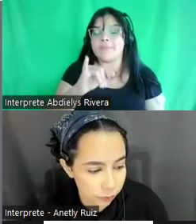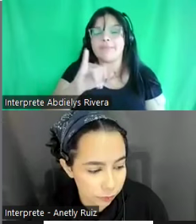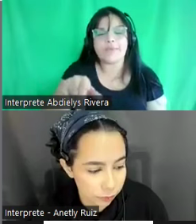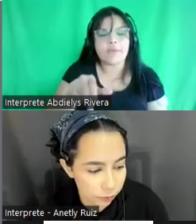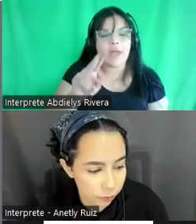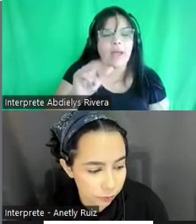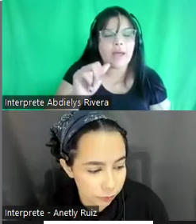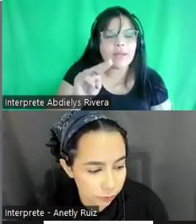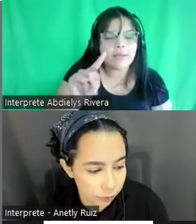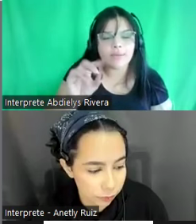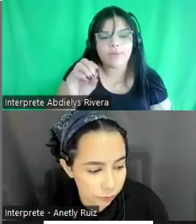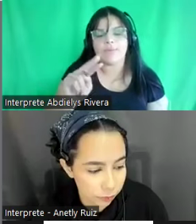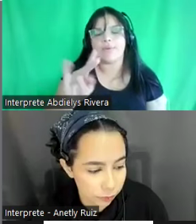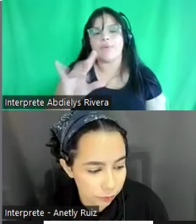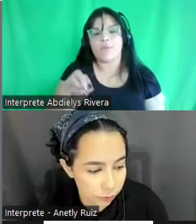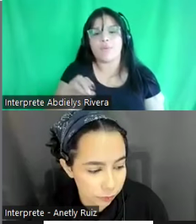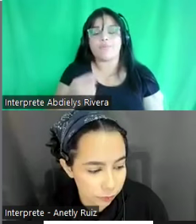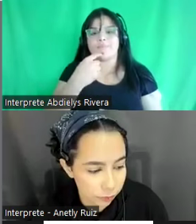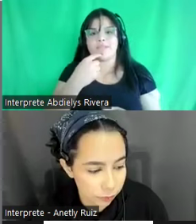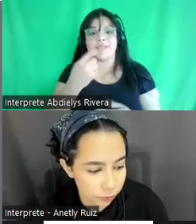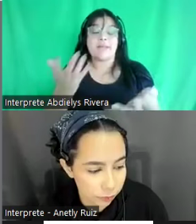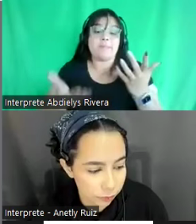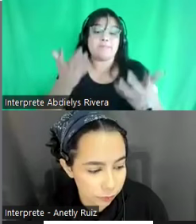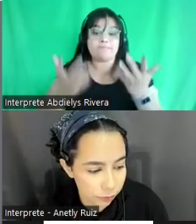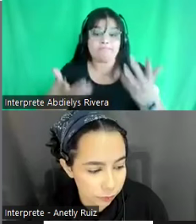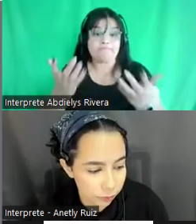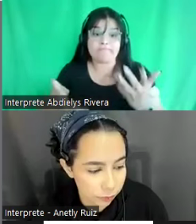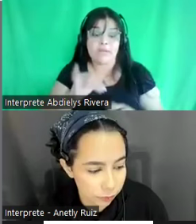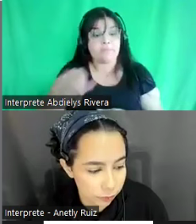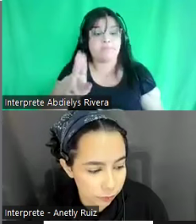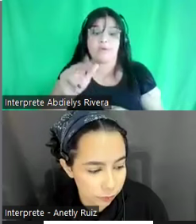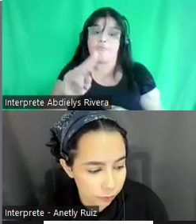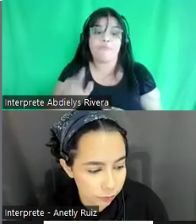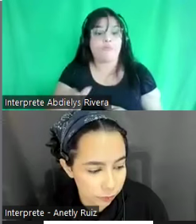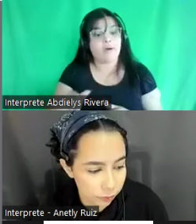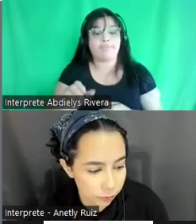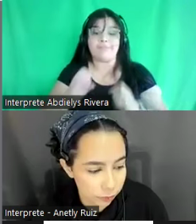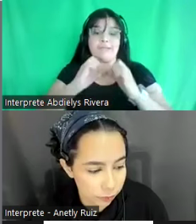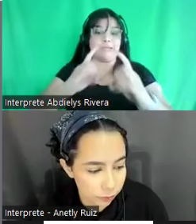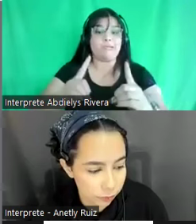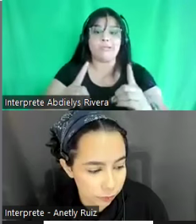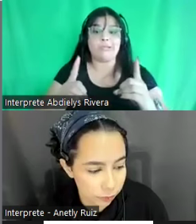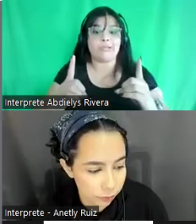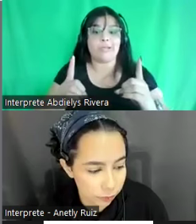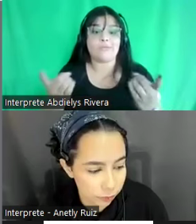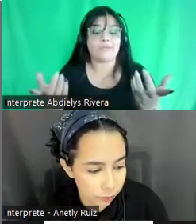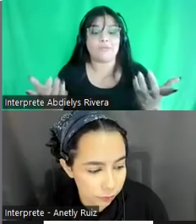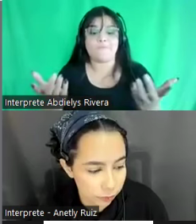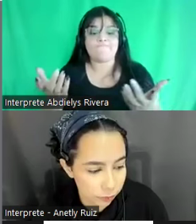Ese es otro factor. Shakira pide que la acepten en la reunión porque se quedó sin batería en la